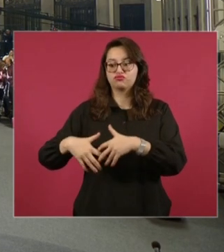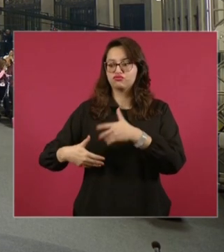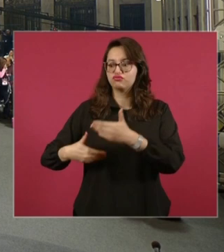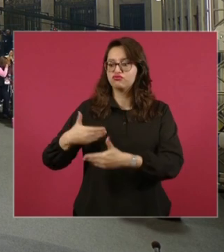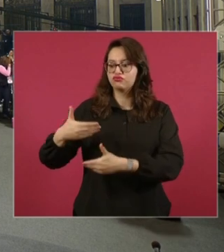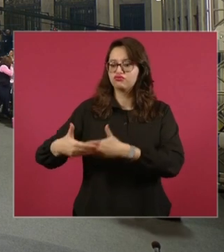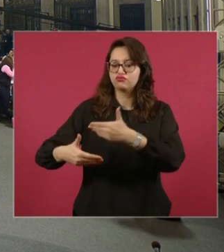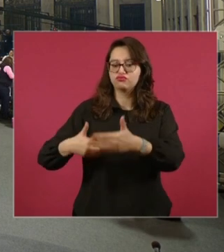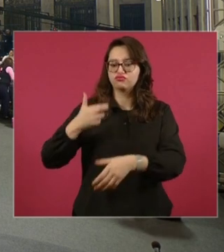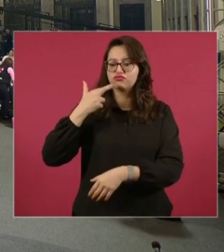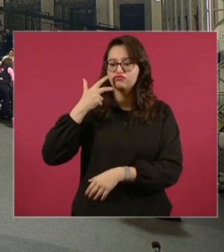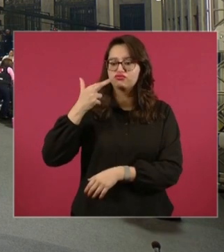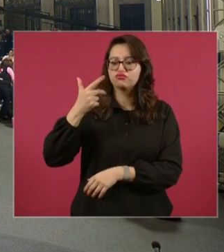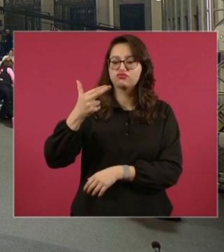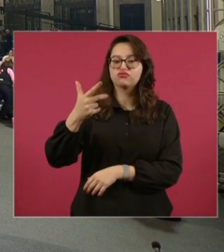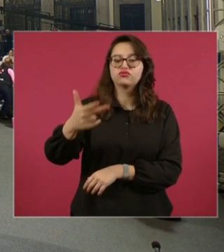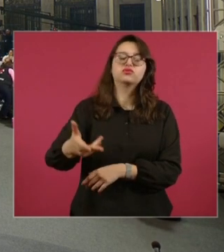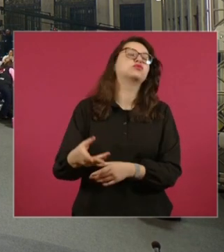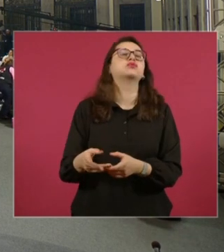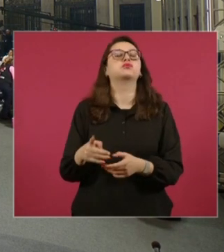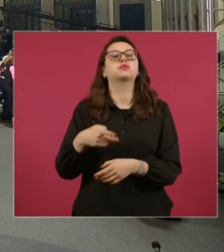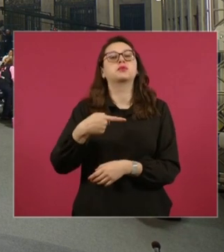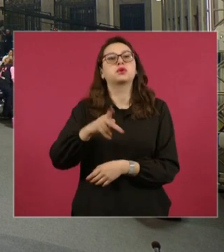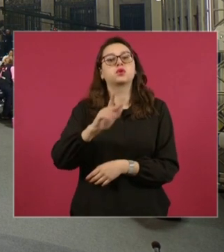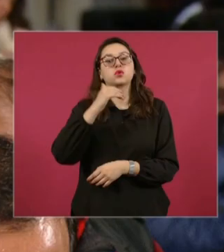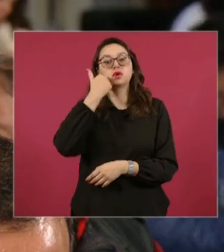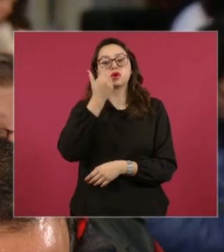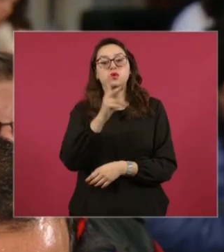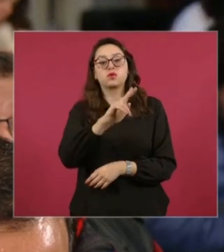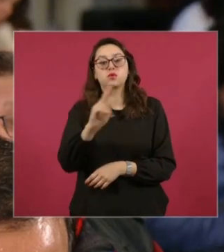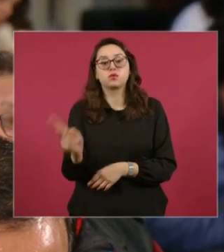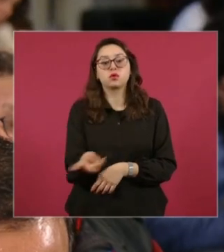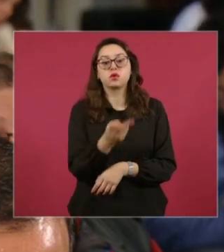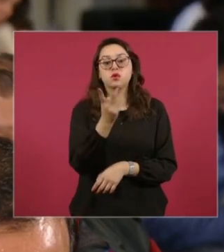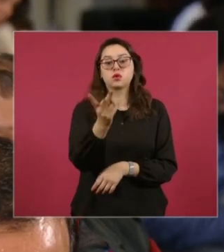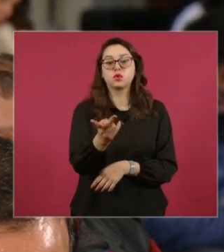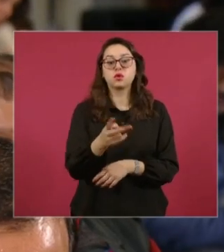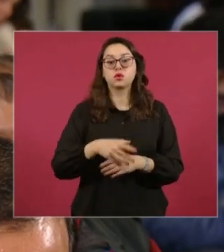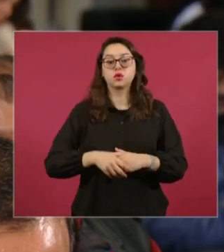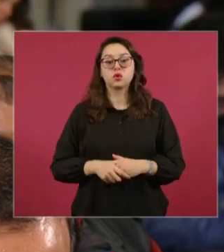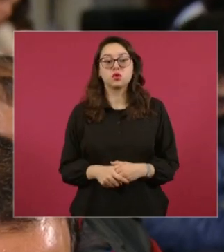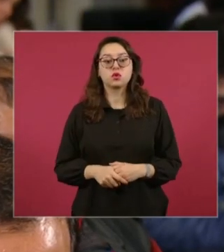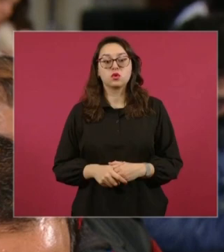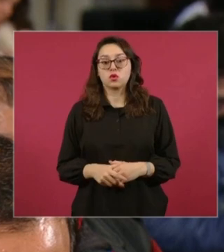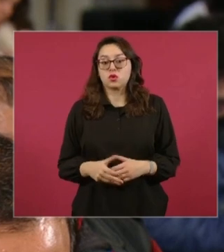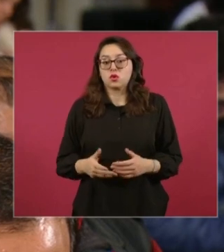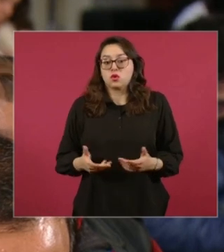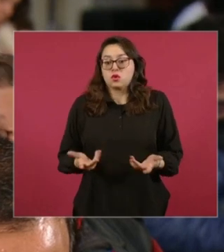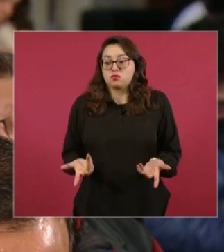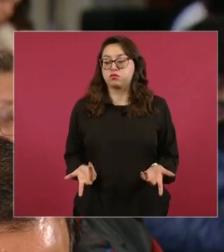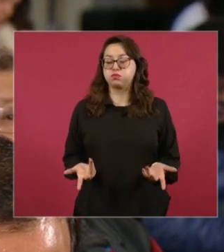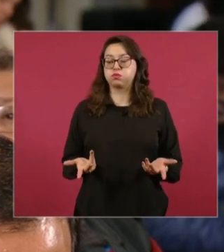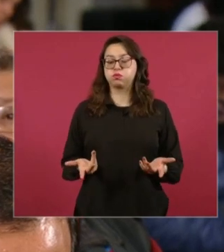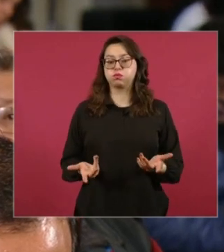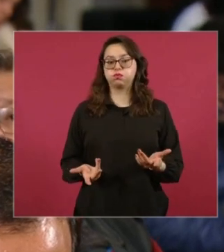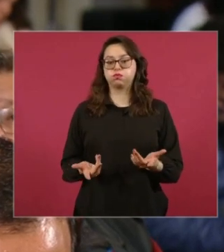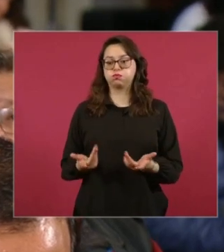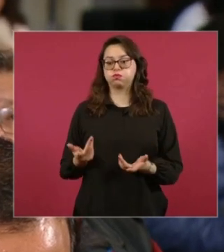consolidación. En este sentido, ¿nos podría compartir en esta nueva oportunidad de ingreso a las arcas